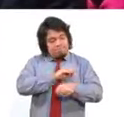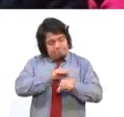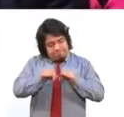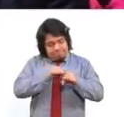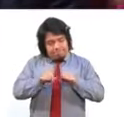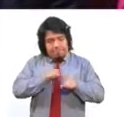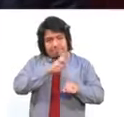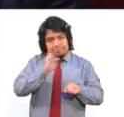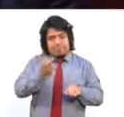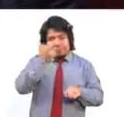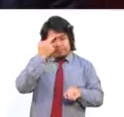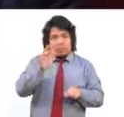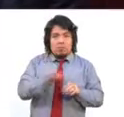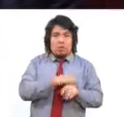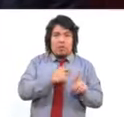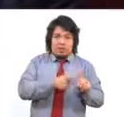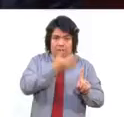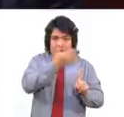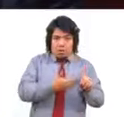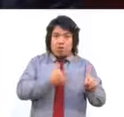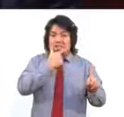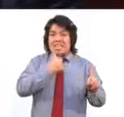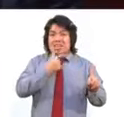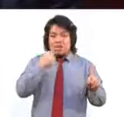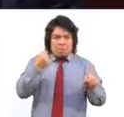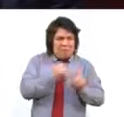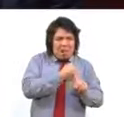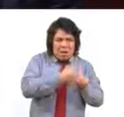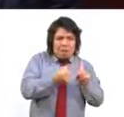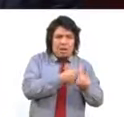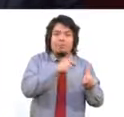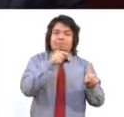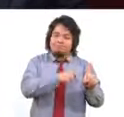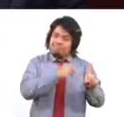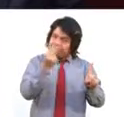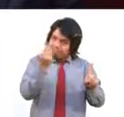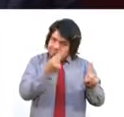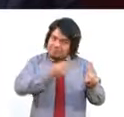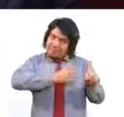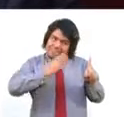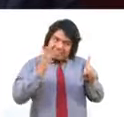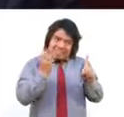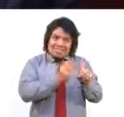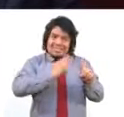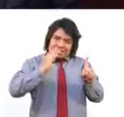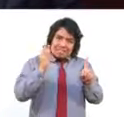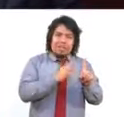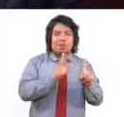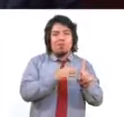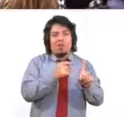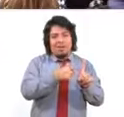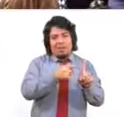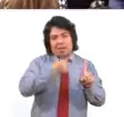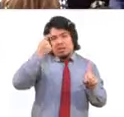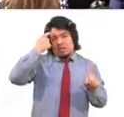también hay que trabajar con el agresor, porque hay una cultura de fondo en donde